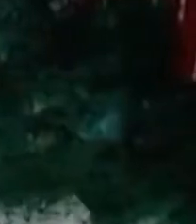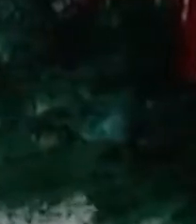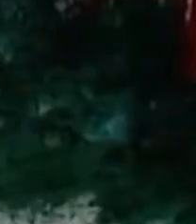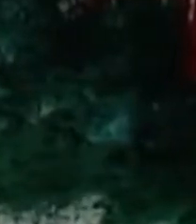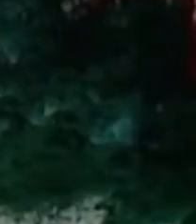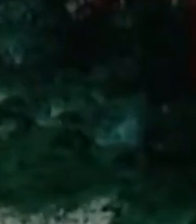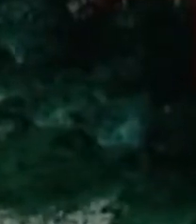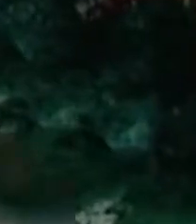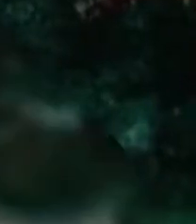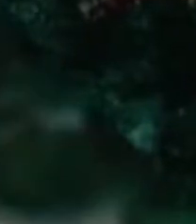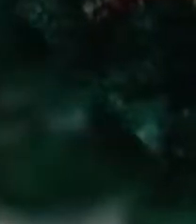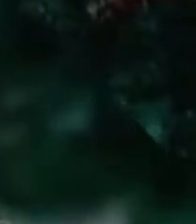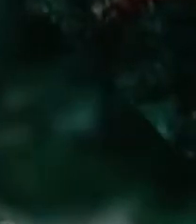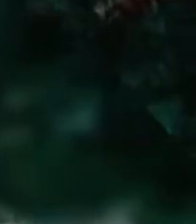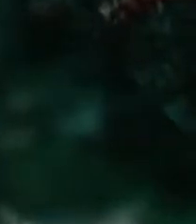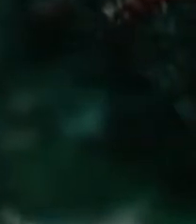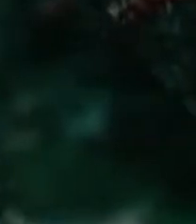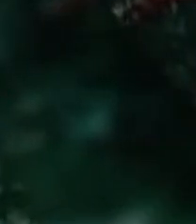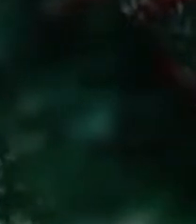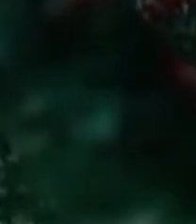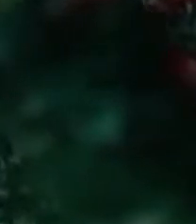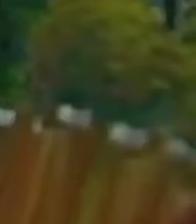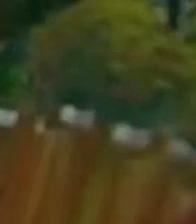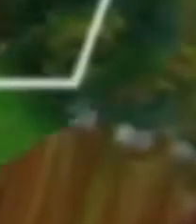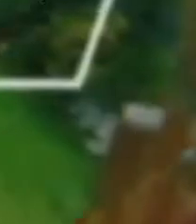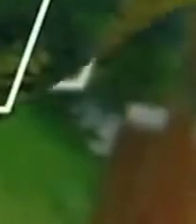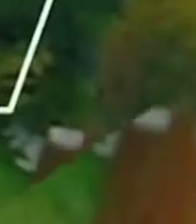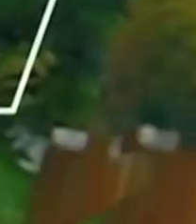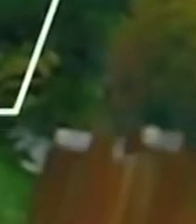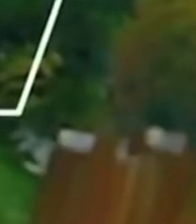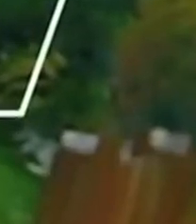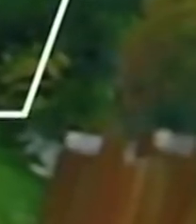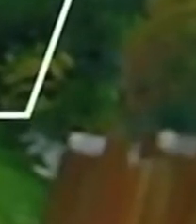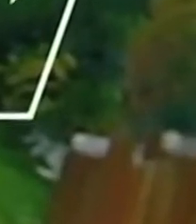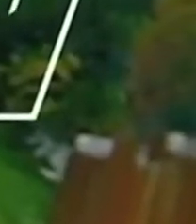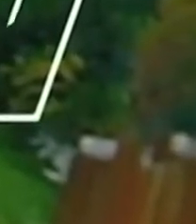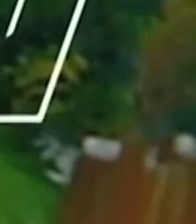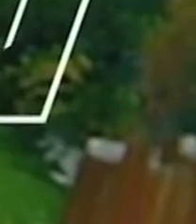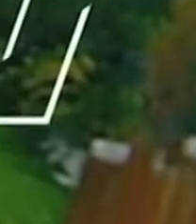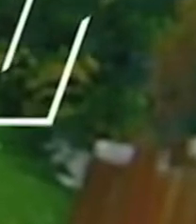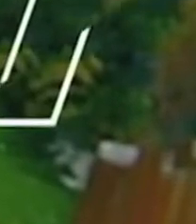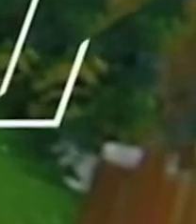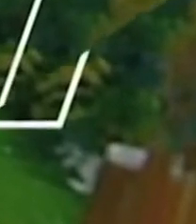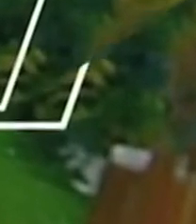Pedro Cerech y toda su sabiduría en el óleo nos la muestra en